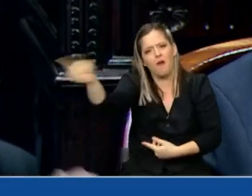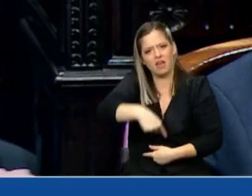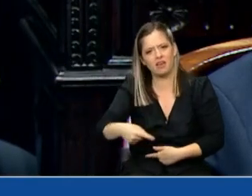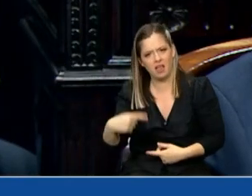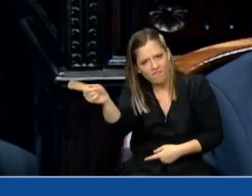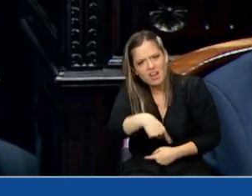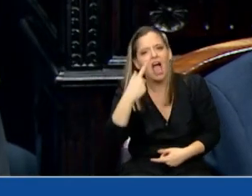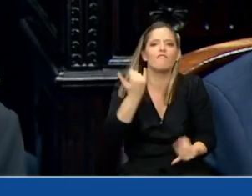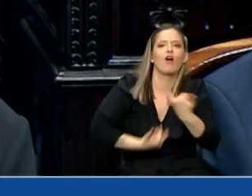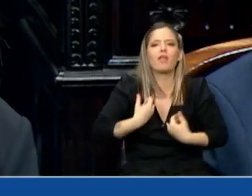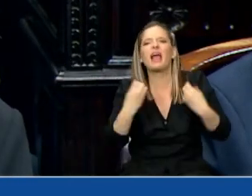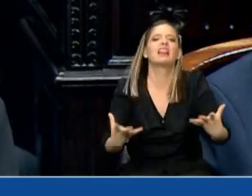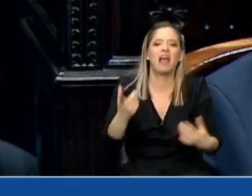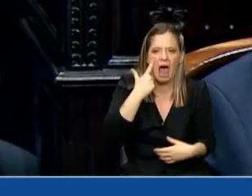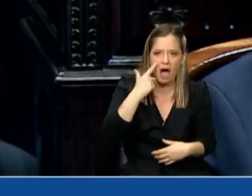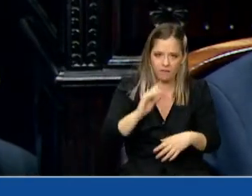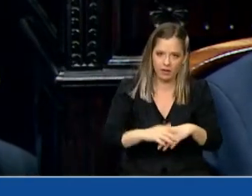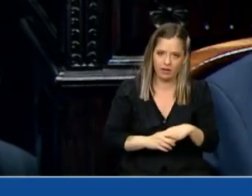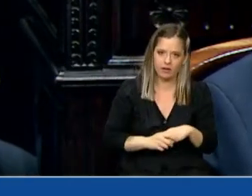y después vengan y cuéntenos cómo les fue.